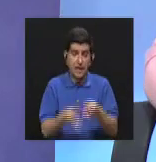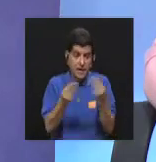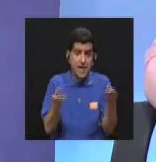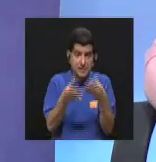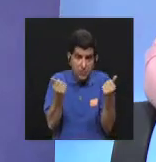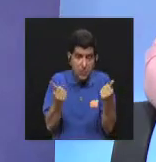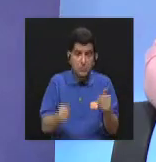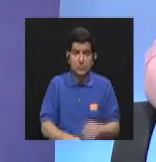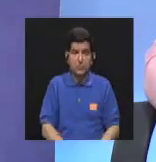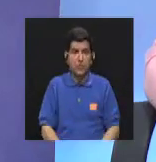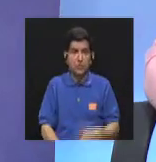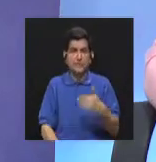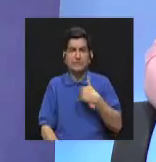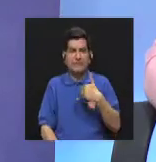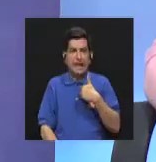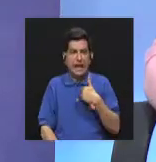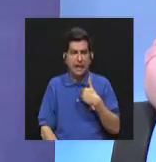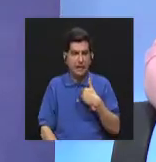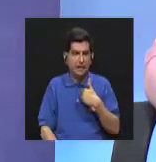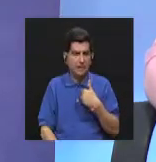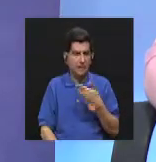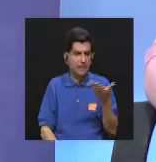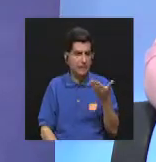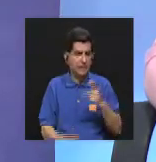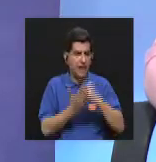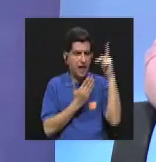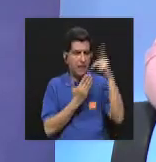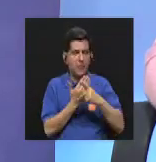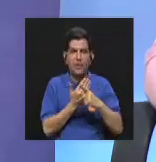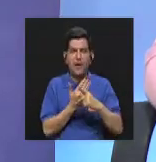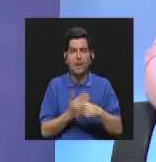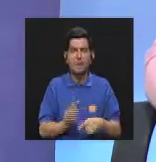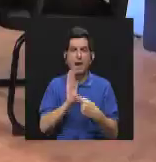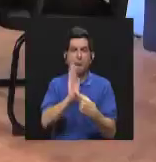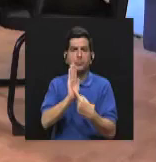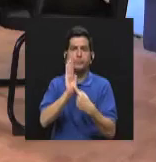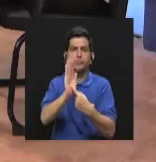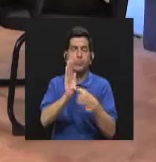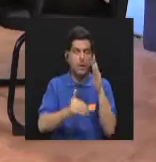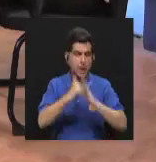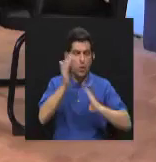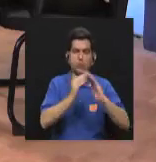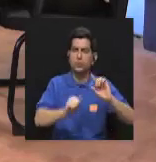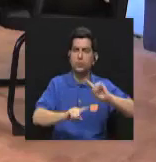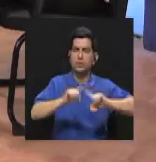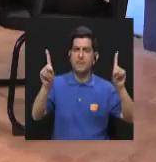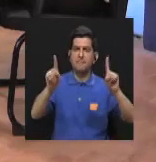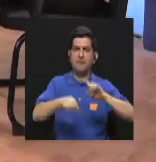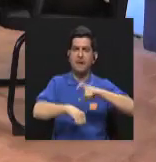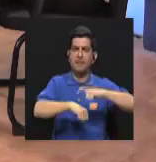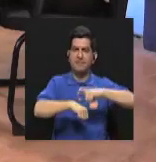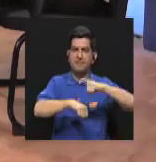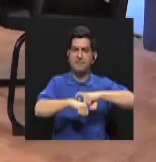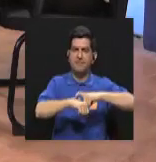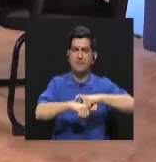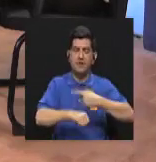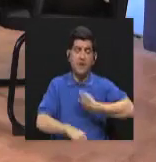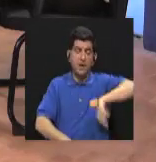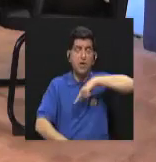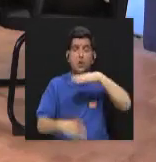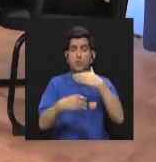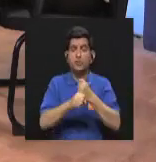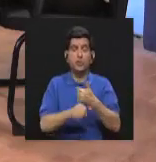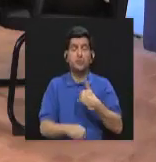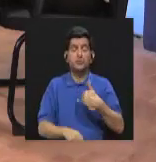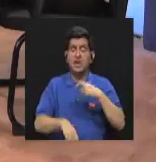que tienen que producir, tienen la programación al aire y eso construye otros tiempos. A